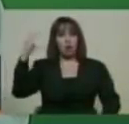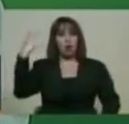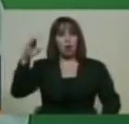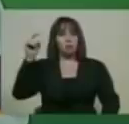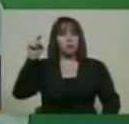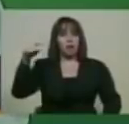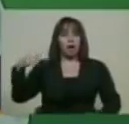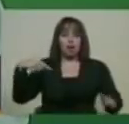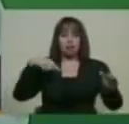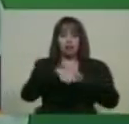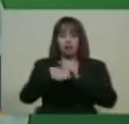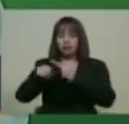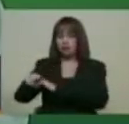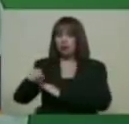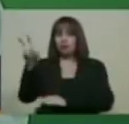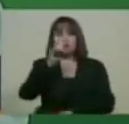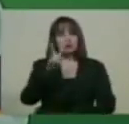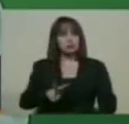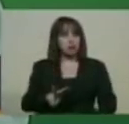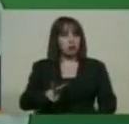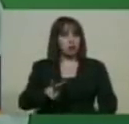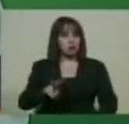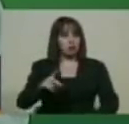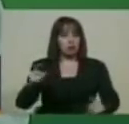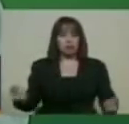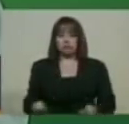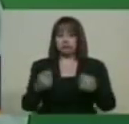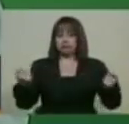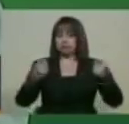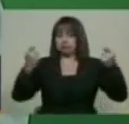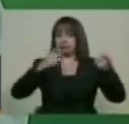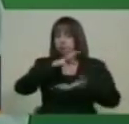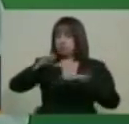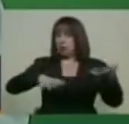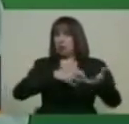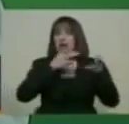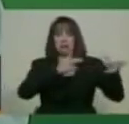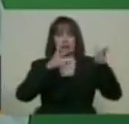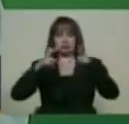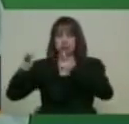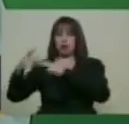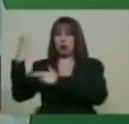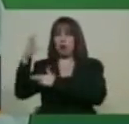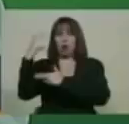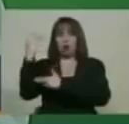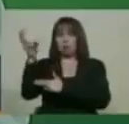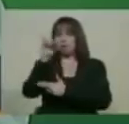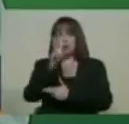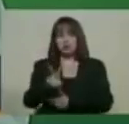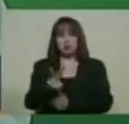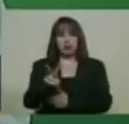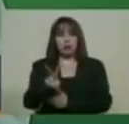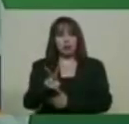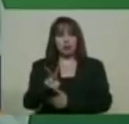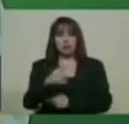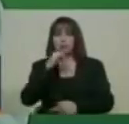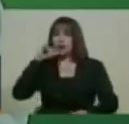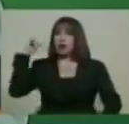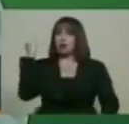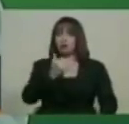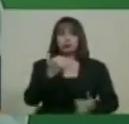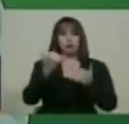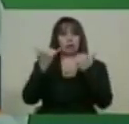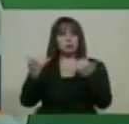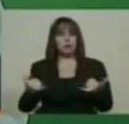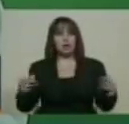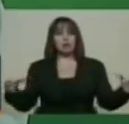territorio venezolano para generar un conflicto armado entre Colombia y Venezuela. Así lo denuncio en esta